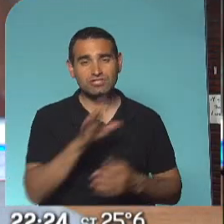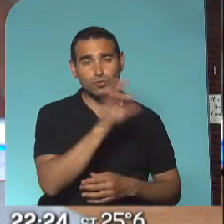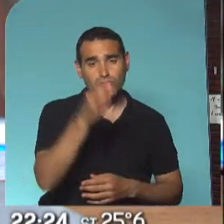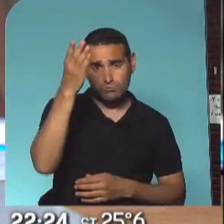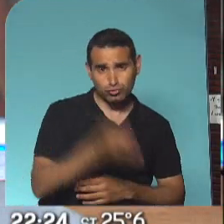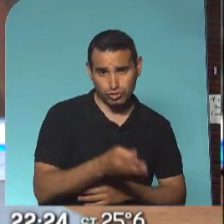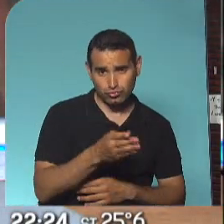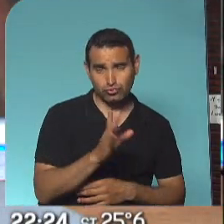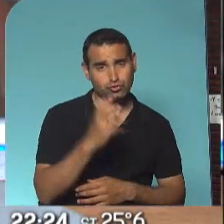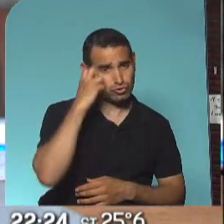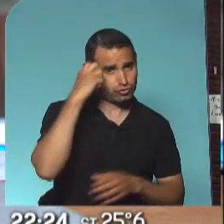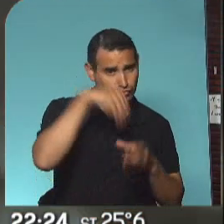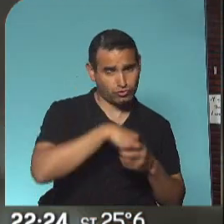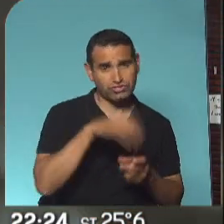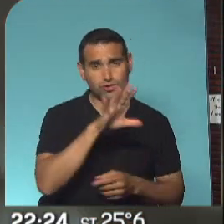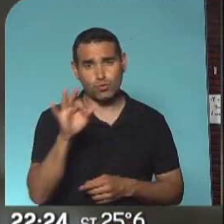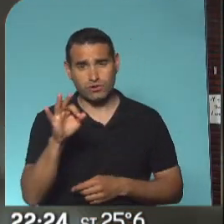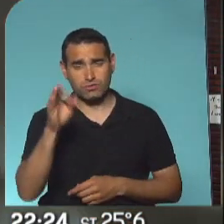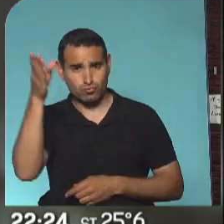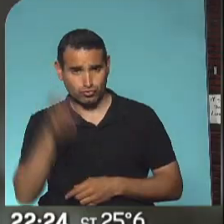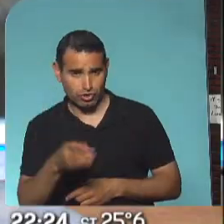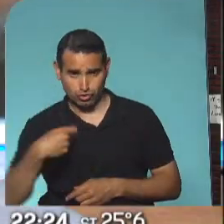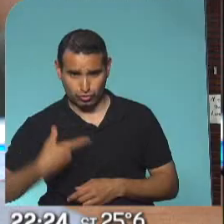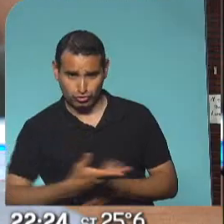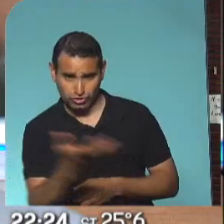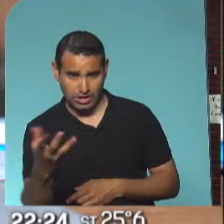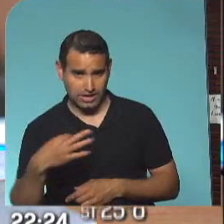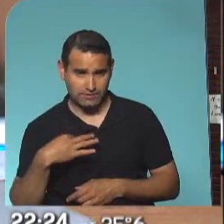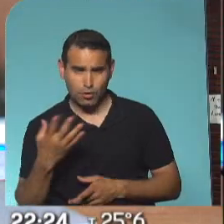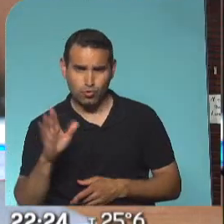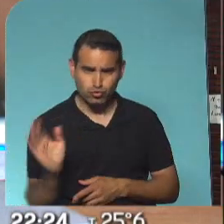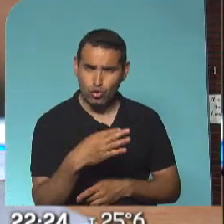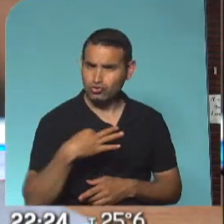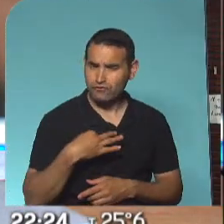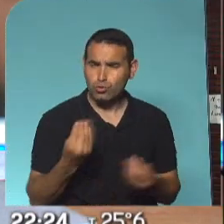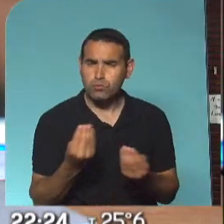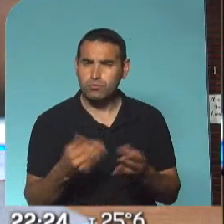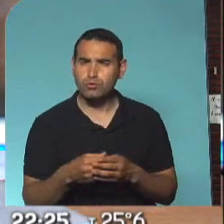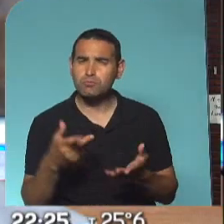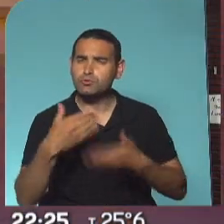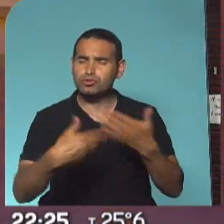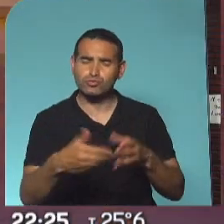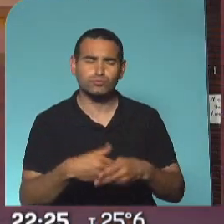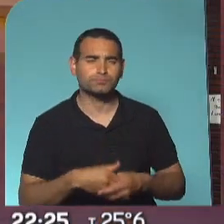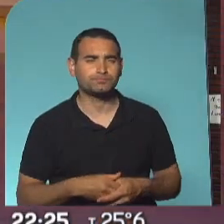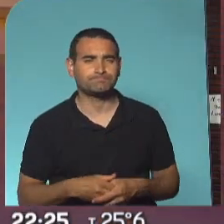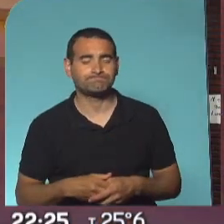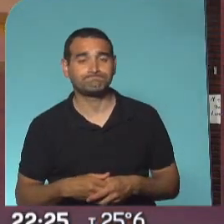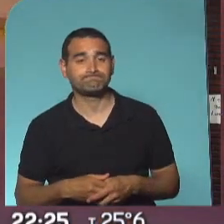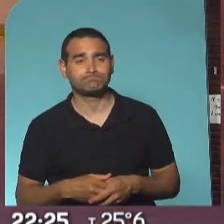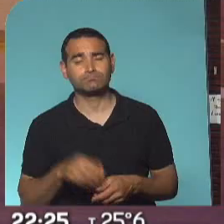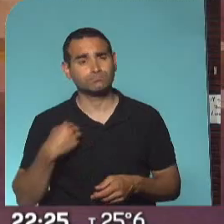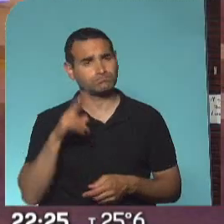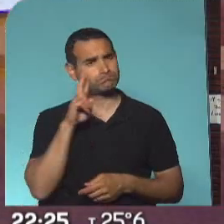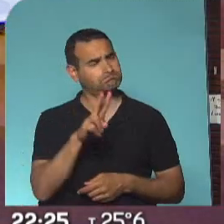50% parlamentario, 50% sociedad civil, todo sociedad civil. ¿Cómo ves el proceso, Inés? Bueno, yo veo que